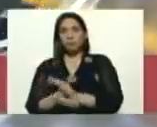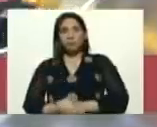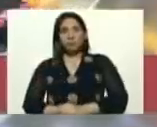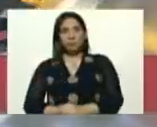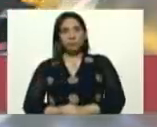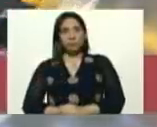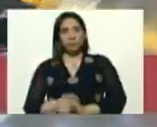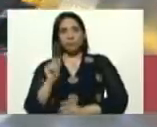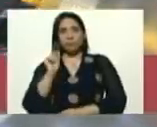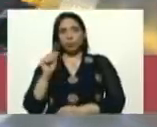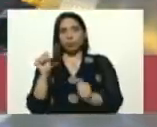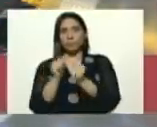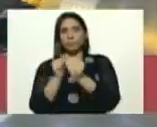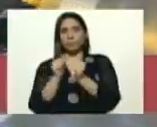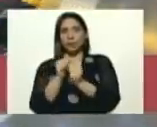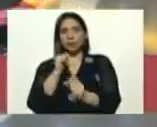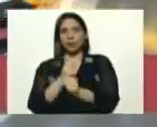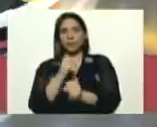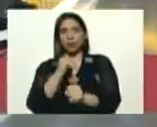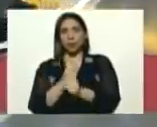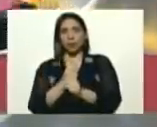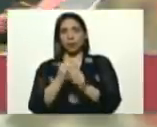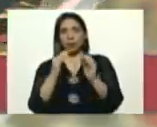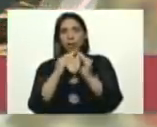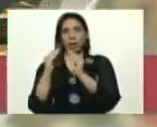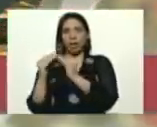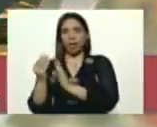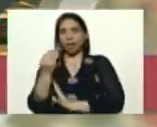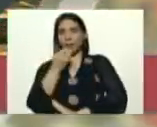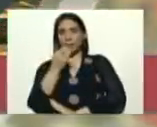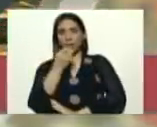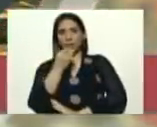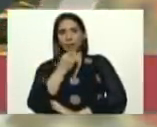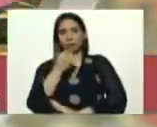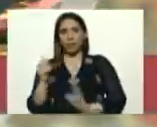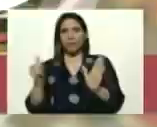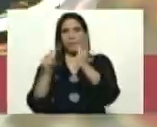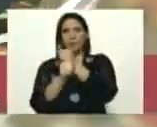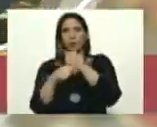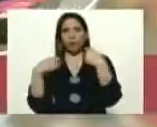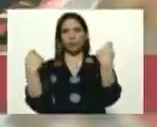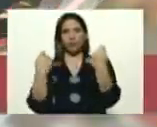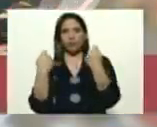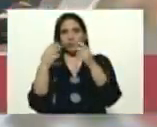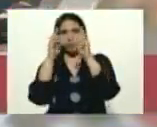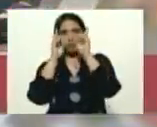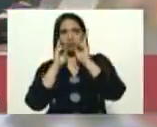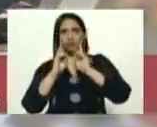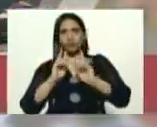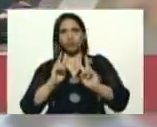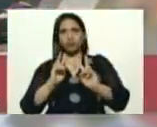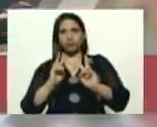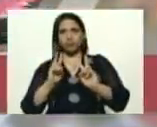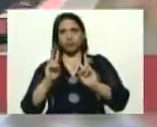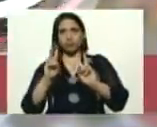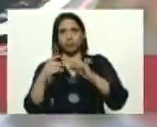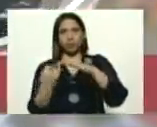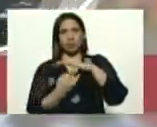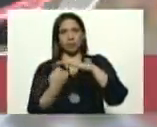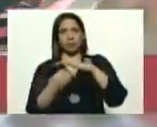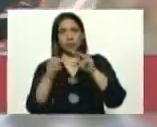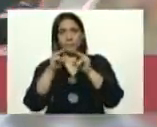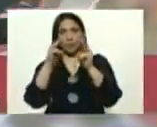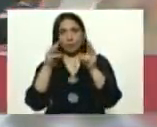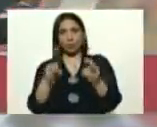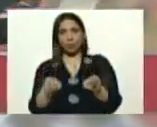Piedra, es trabajadora de una casa de alimentación, captada en jornadas de despistaje institucional. Es la